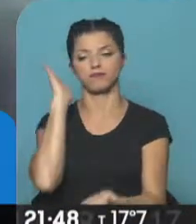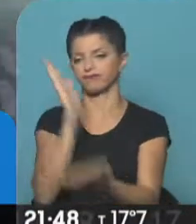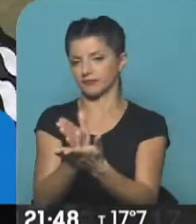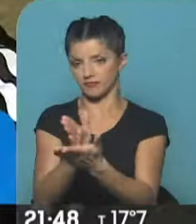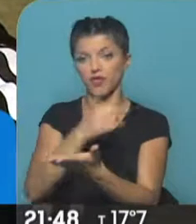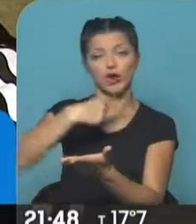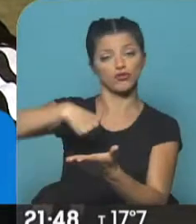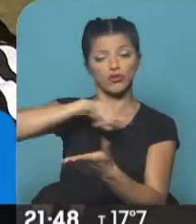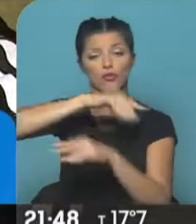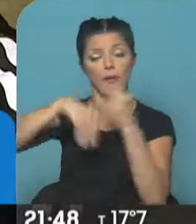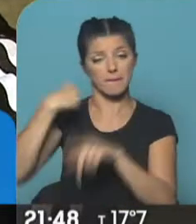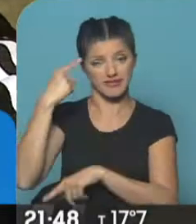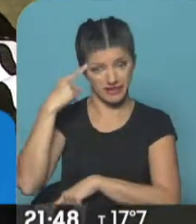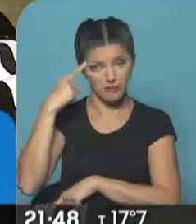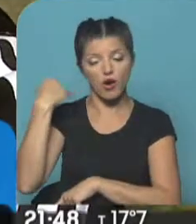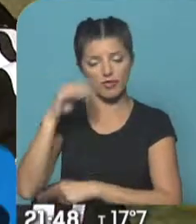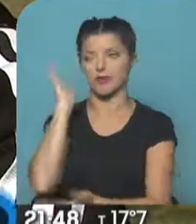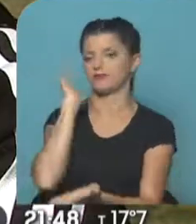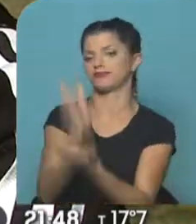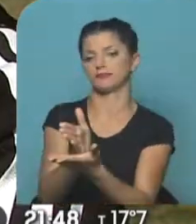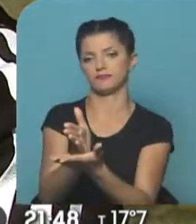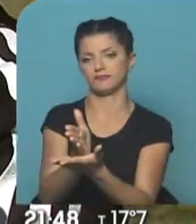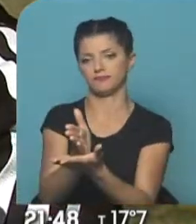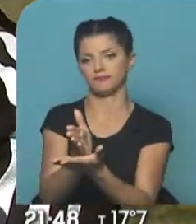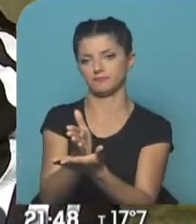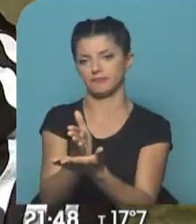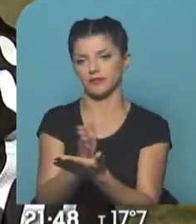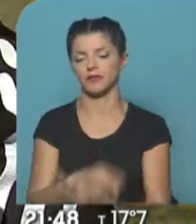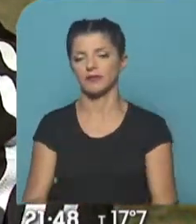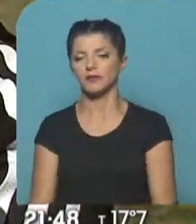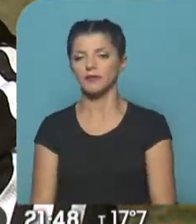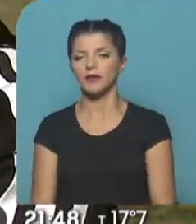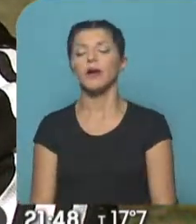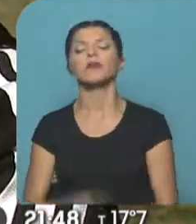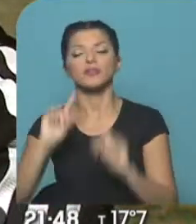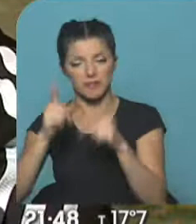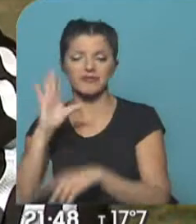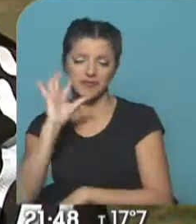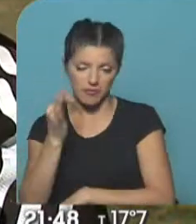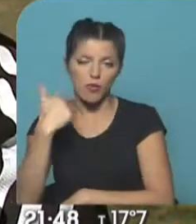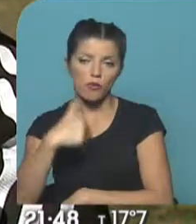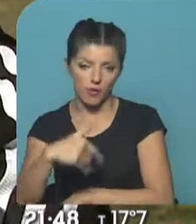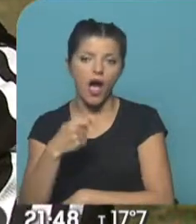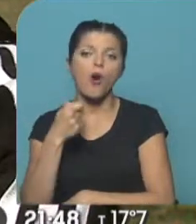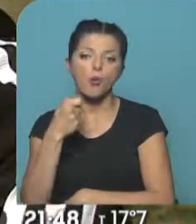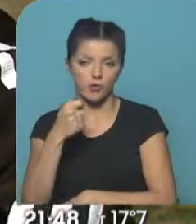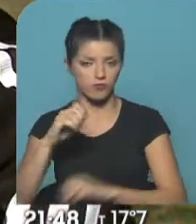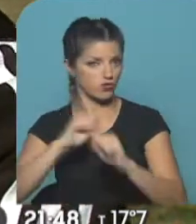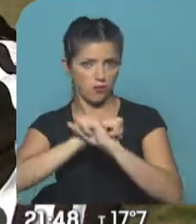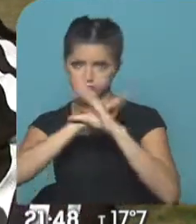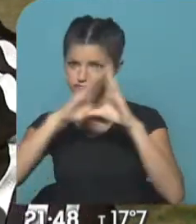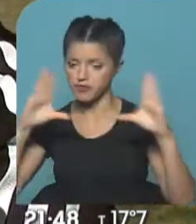nosotros consideramos que deberá ser condenatoria pero que también sabemos que será un juicio absolutamente transparente